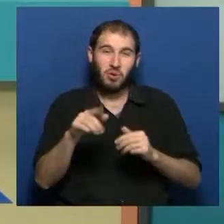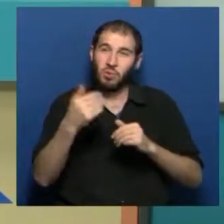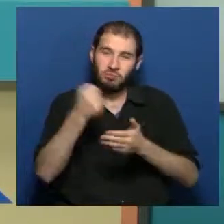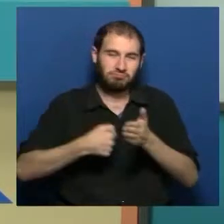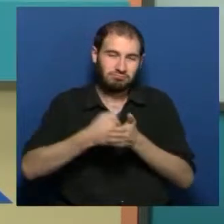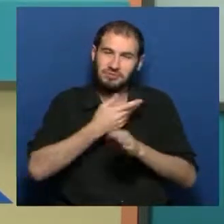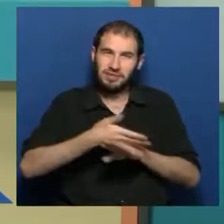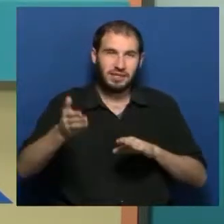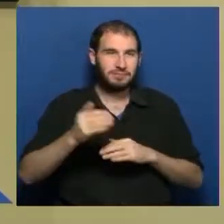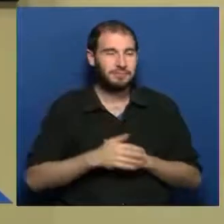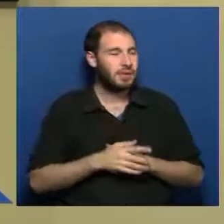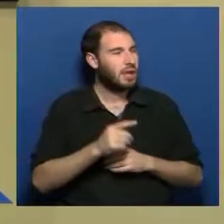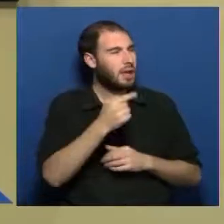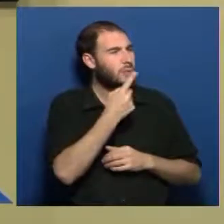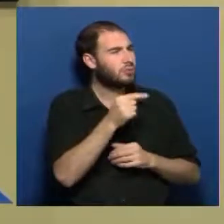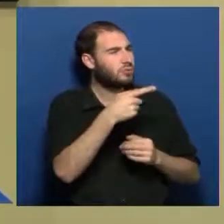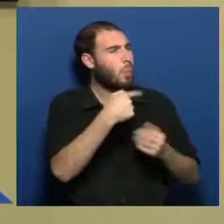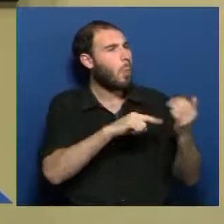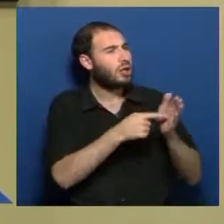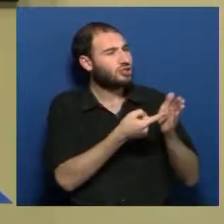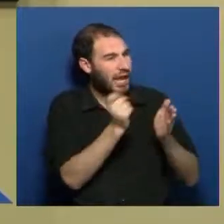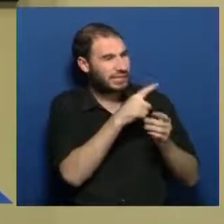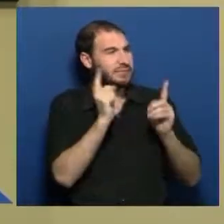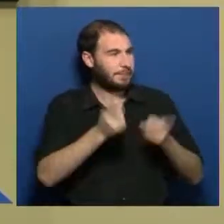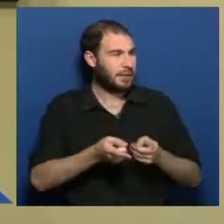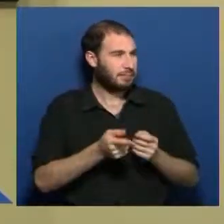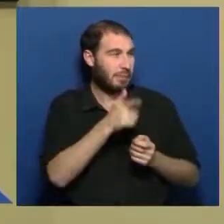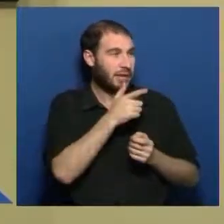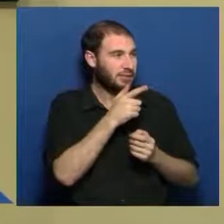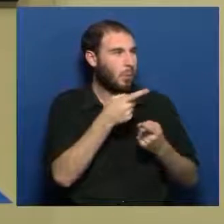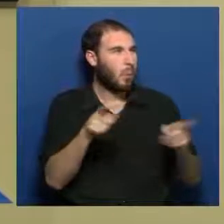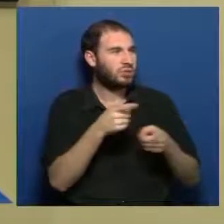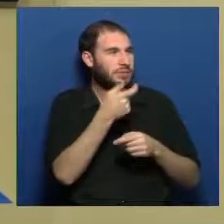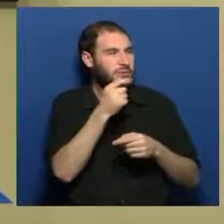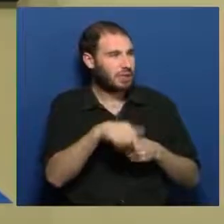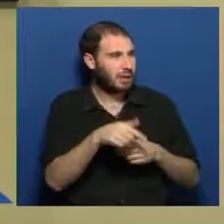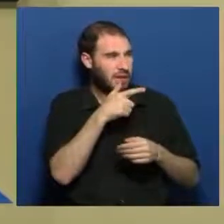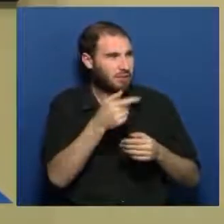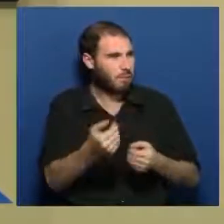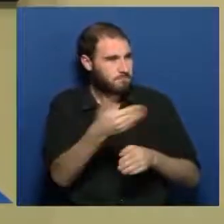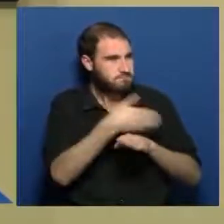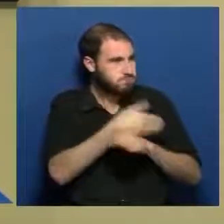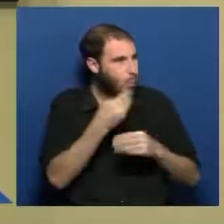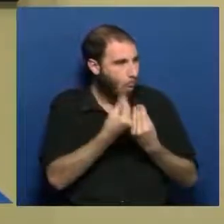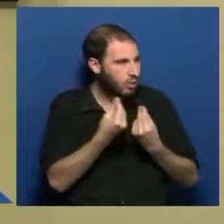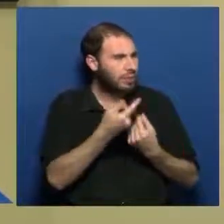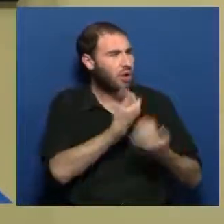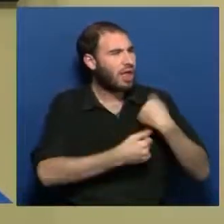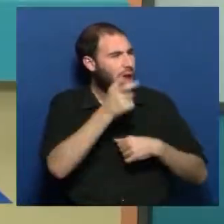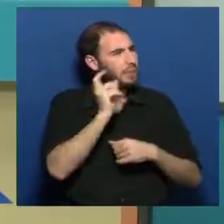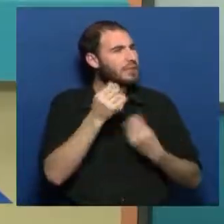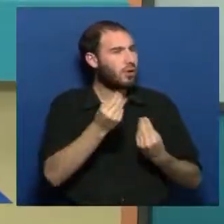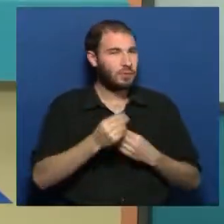seguir haciendo. Absolutamente. Y estuvieron tocando en Buenos Aires, donde me parece que la música mendocina está pegando y fuerte. Mucho. Cuéntame cómo fue la